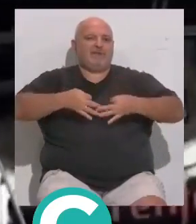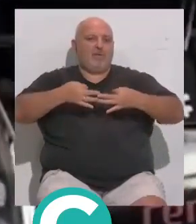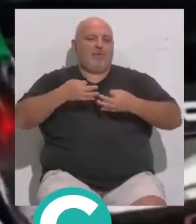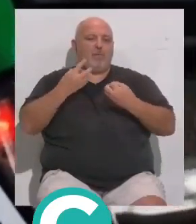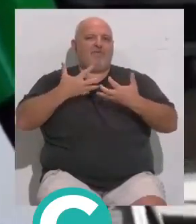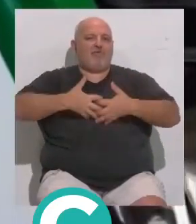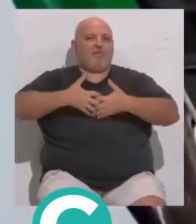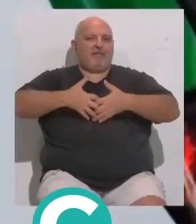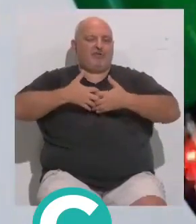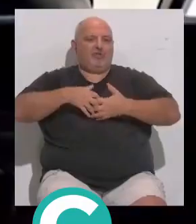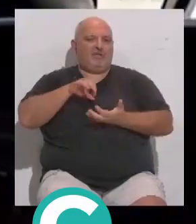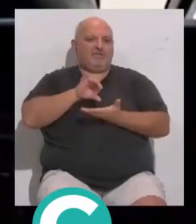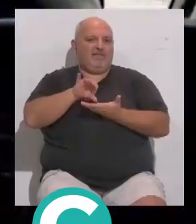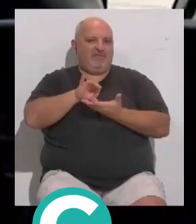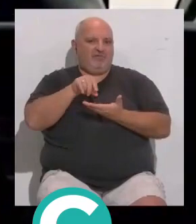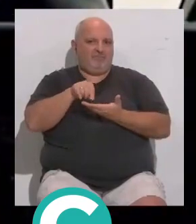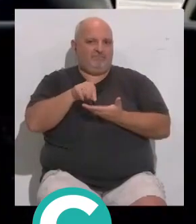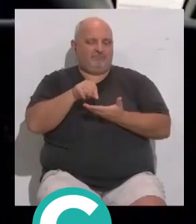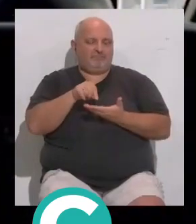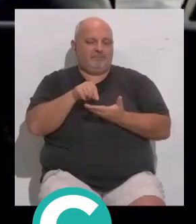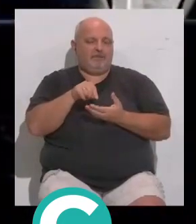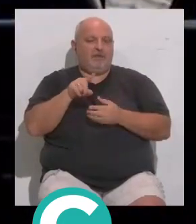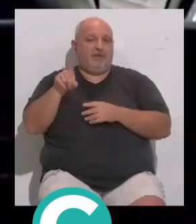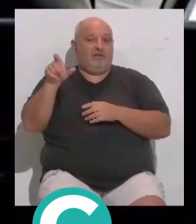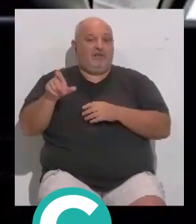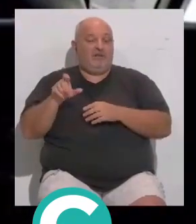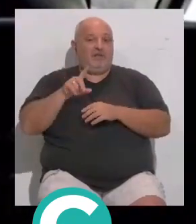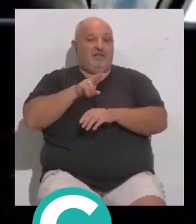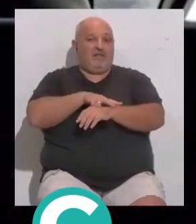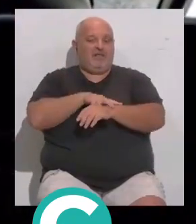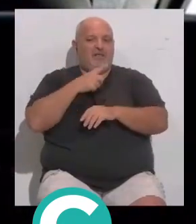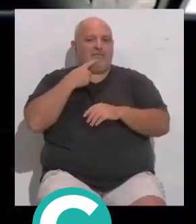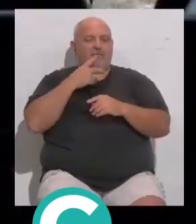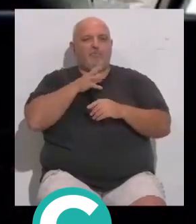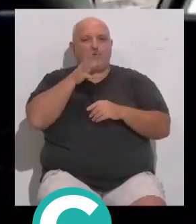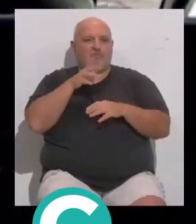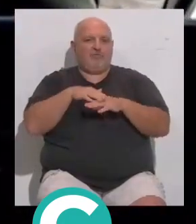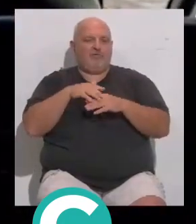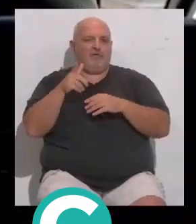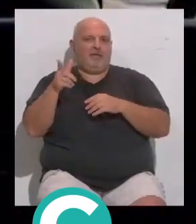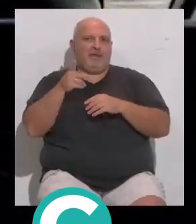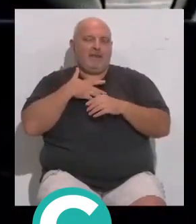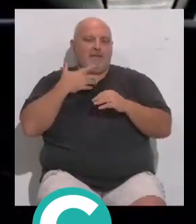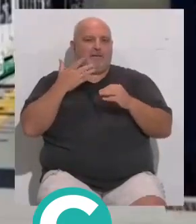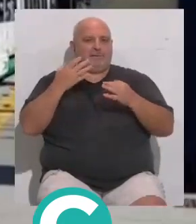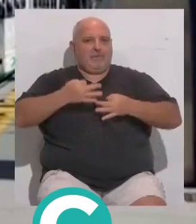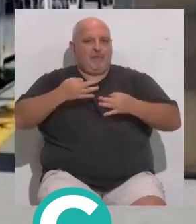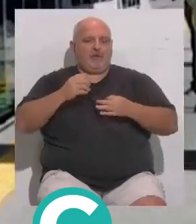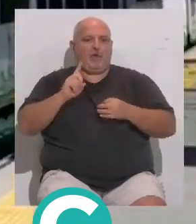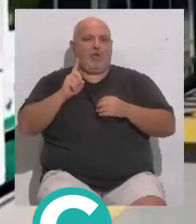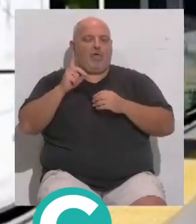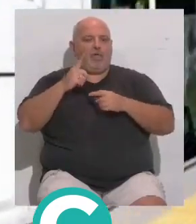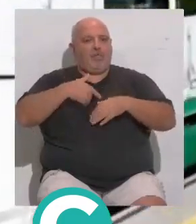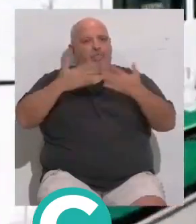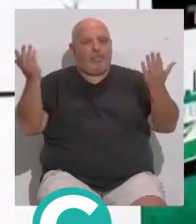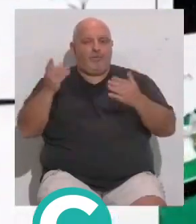el buen funcionamiento del servicio. La representante institucional ha dado este motivo para preferir la cautela a la hora de anunciar